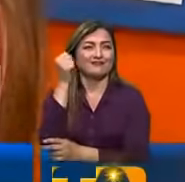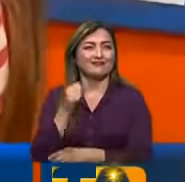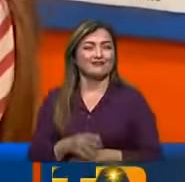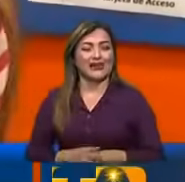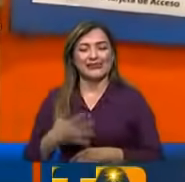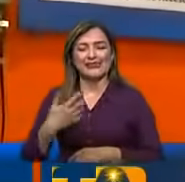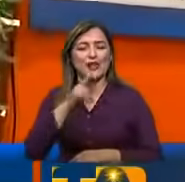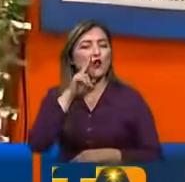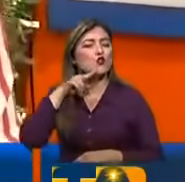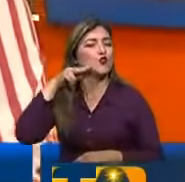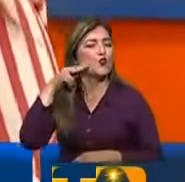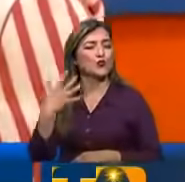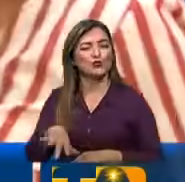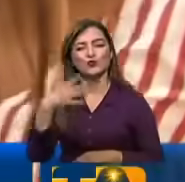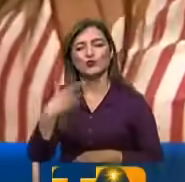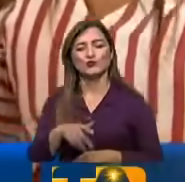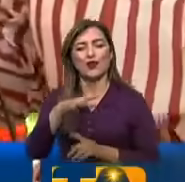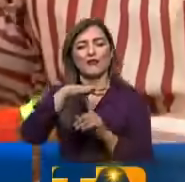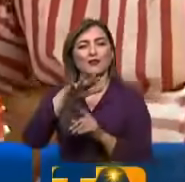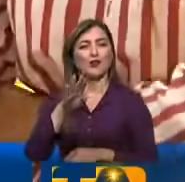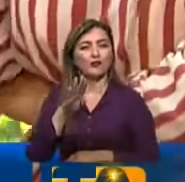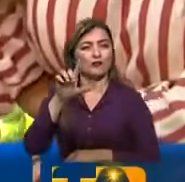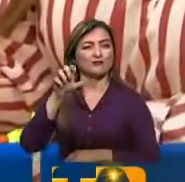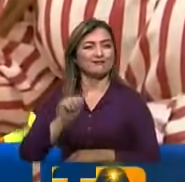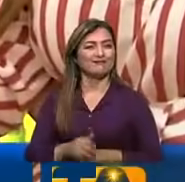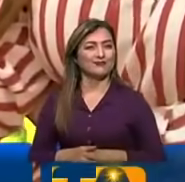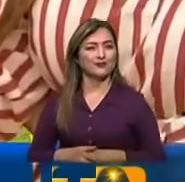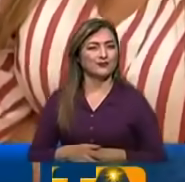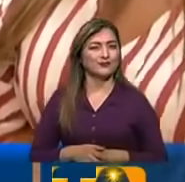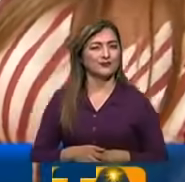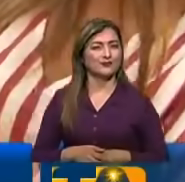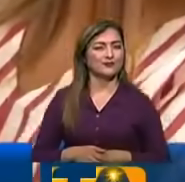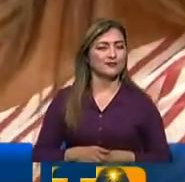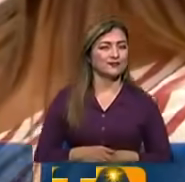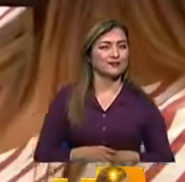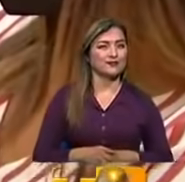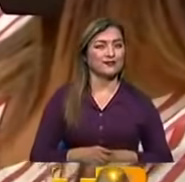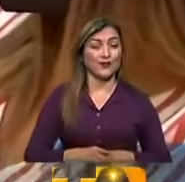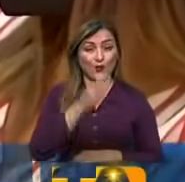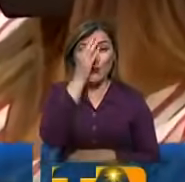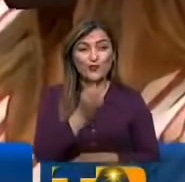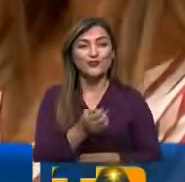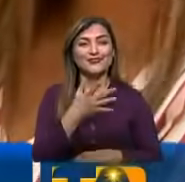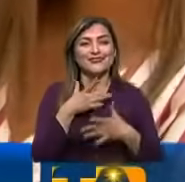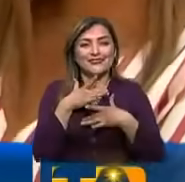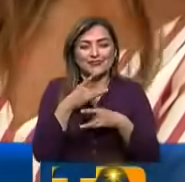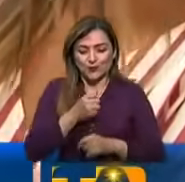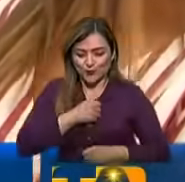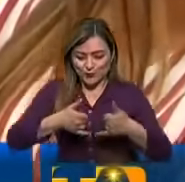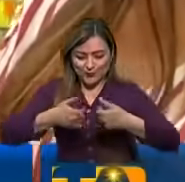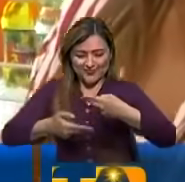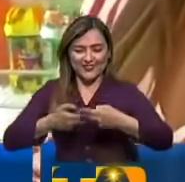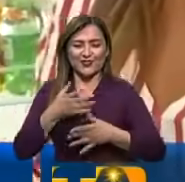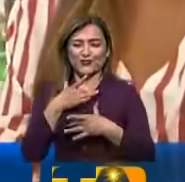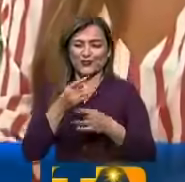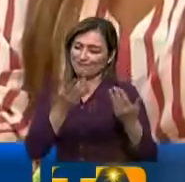buñuelos y pristiños del tío Bola. Buenos días. Buenos días, señorita. Un gusto tenerles aquí en mi local